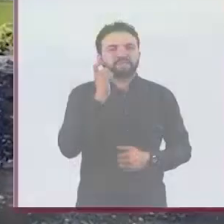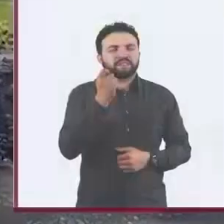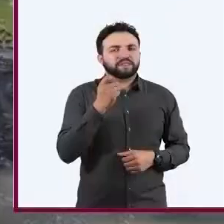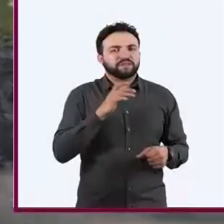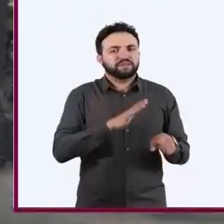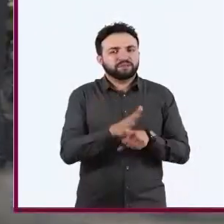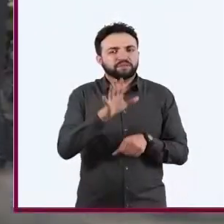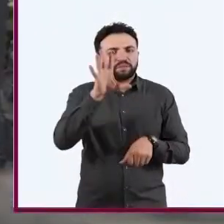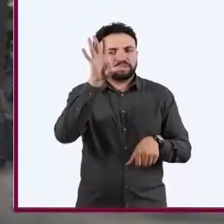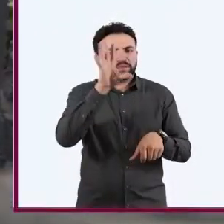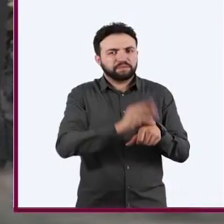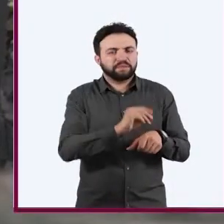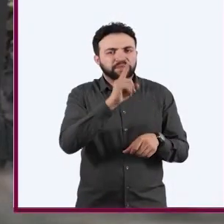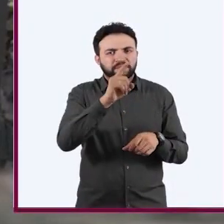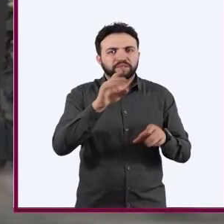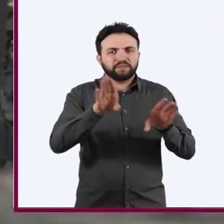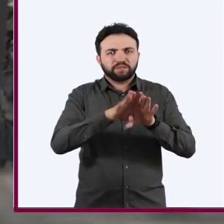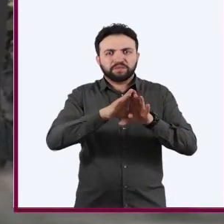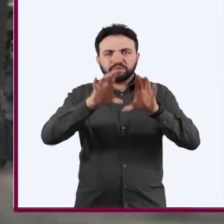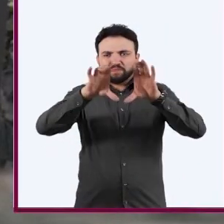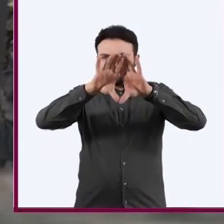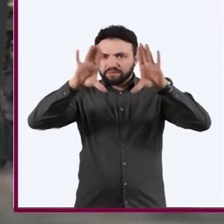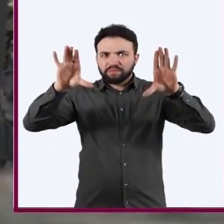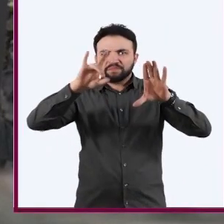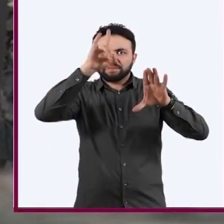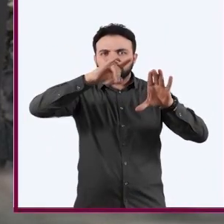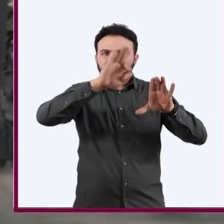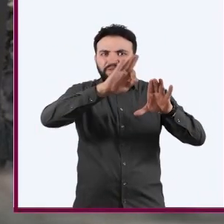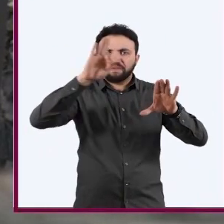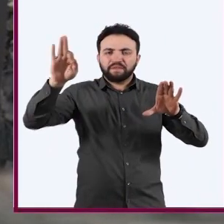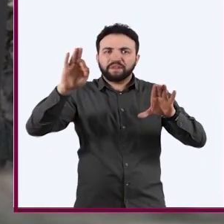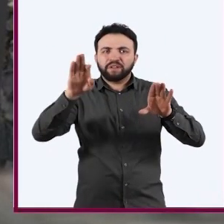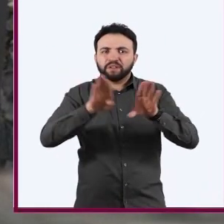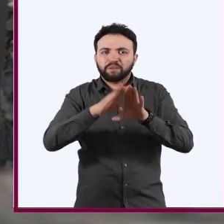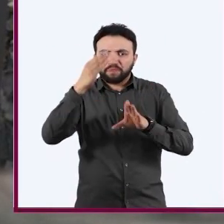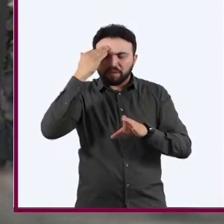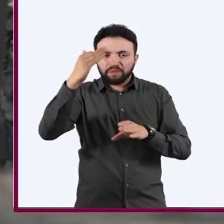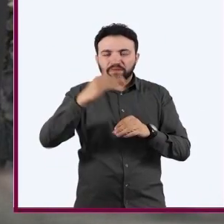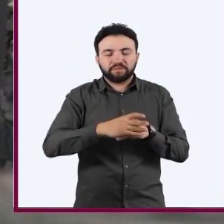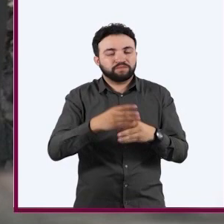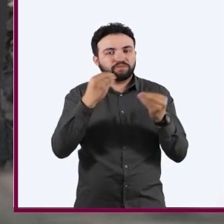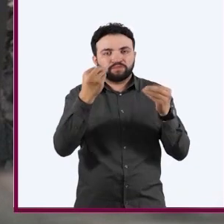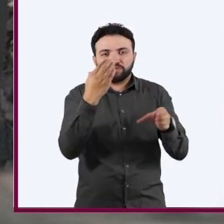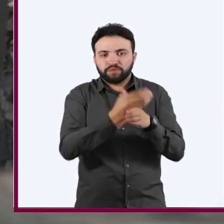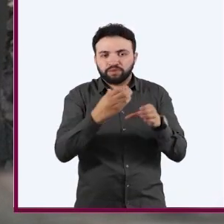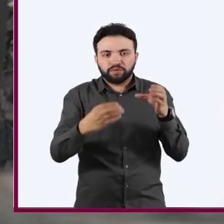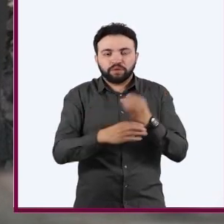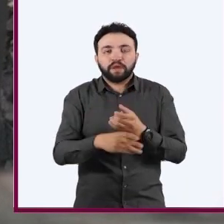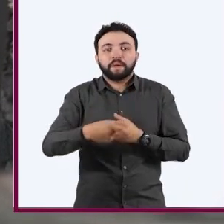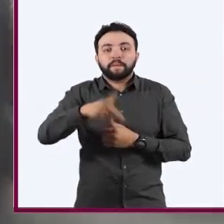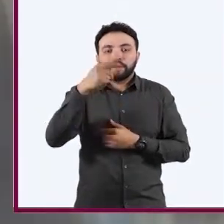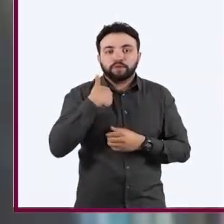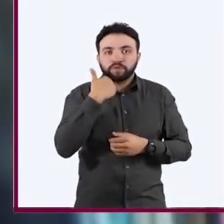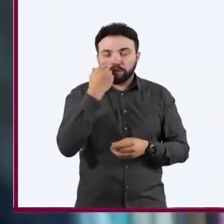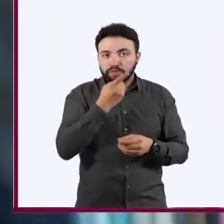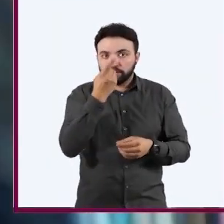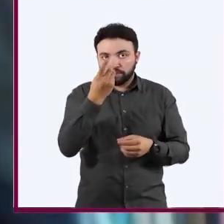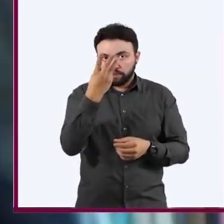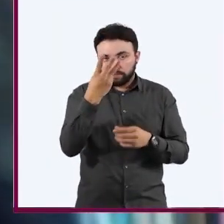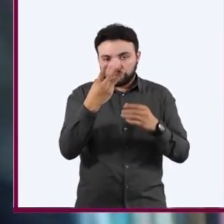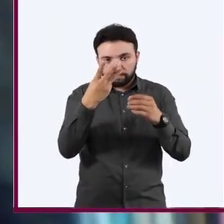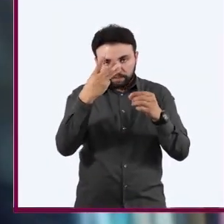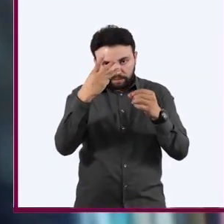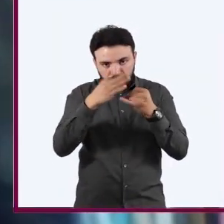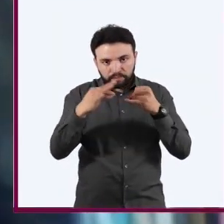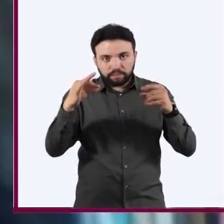¿Qué permitió que los calendarios prehispánicos mesoamericanos llegaran a tal precisión del cómputo del tiempo? Son muchos factores, pero vamos a